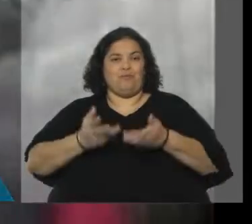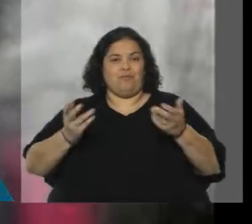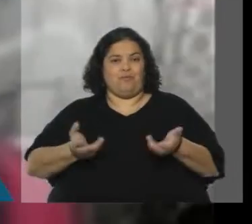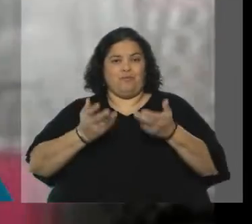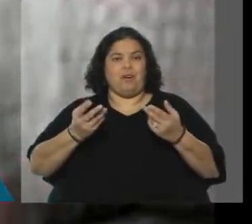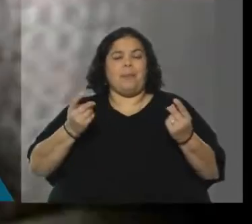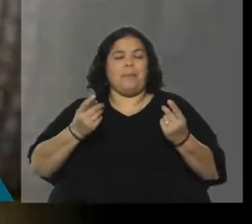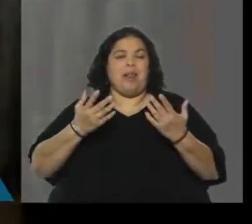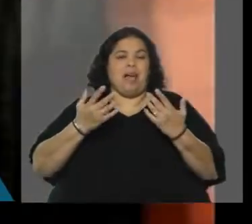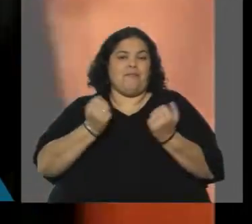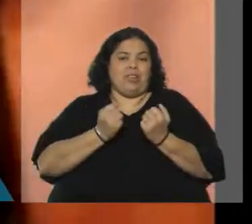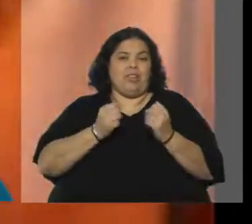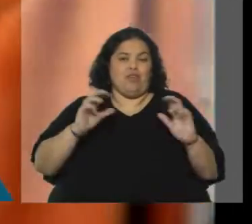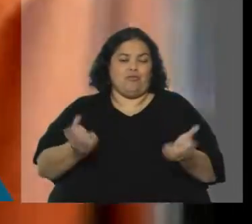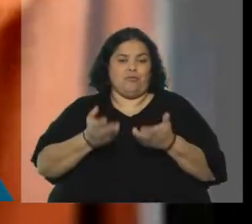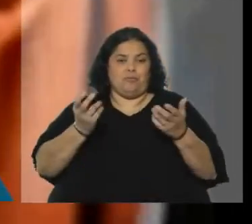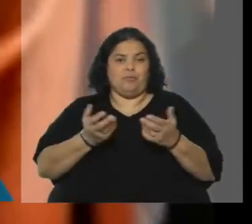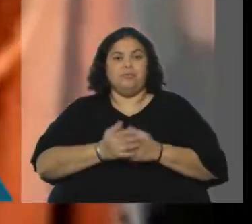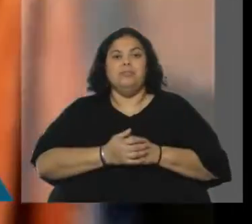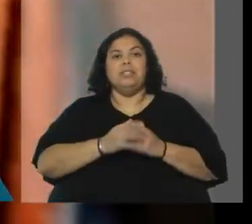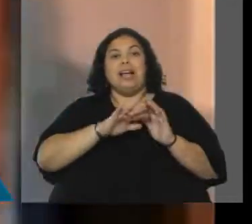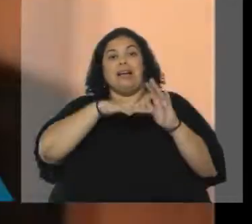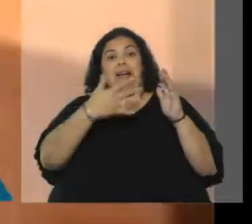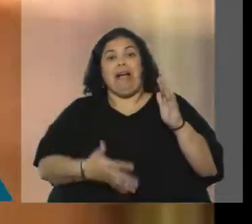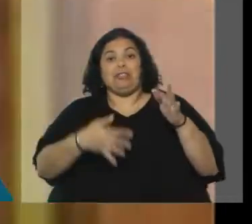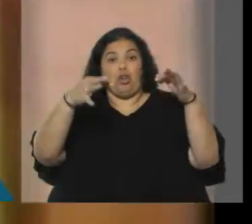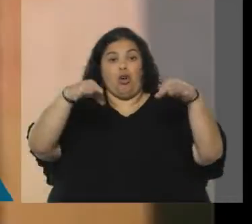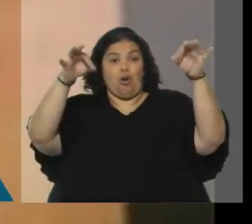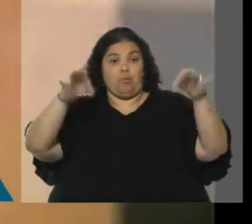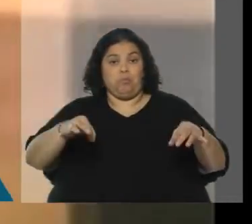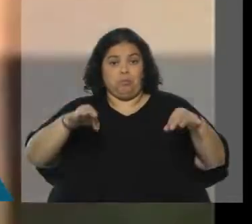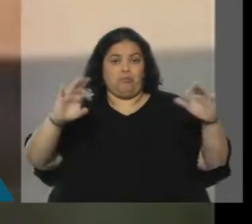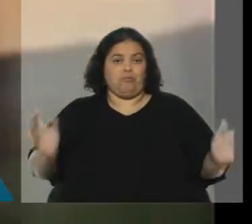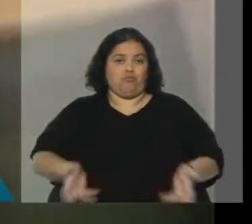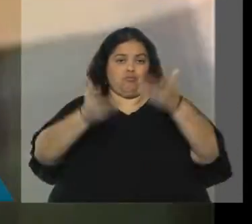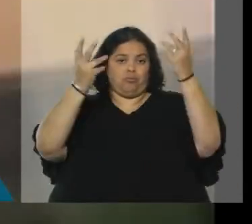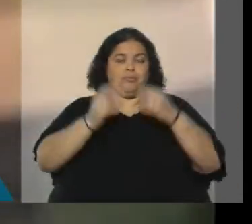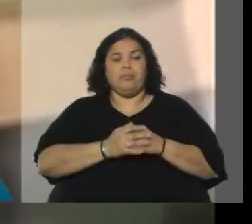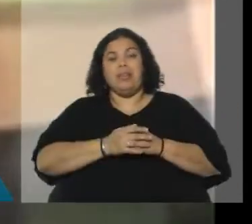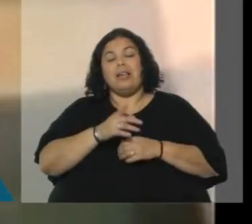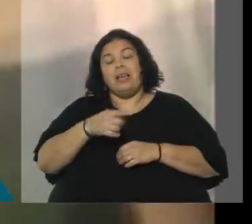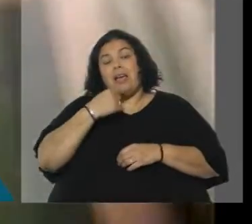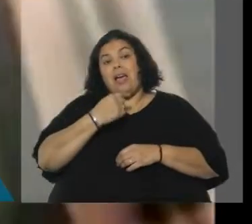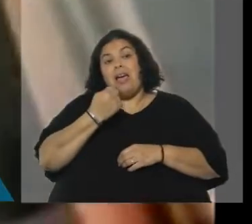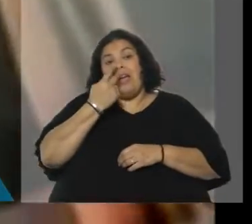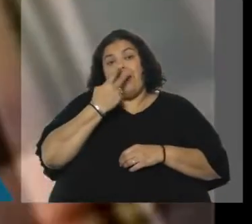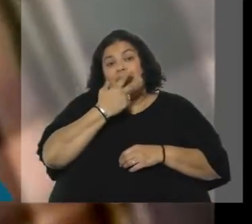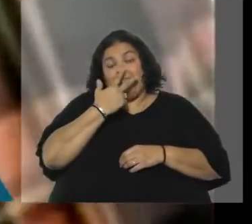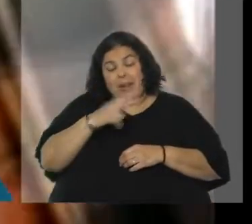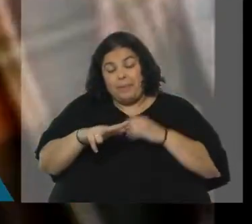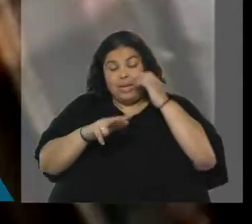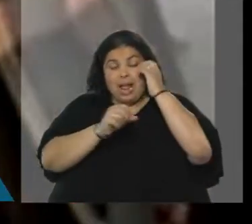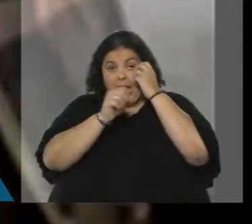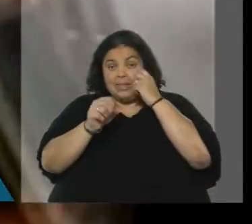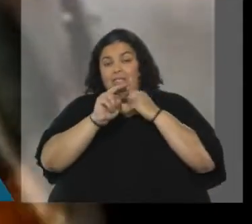reclusos utilizaban para calefaccionar la celda las indemnizaciones que recibirán las familias están entre los 3.000 y los 270 mil